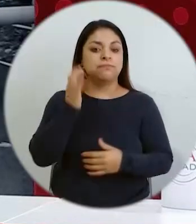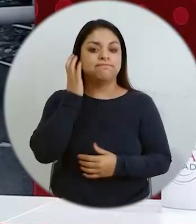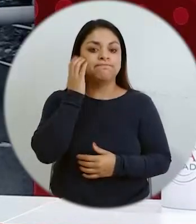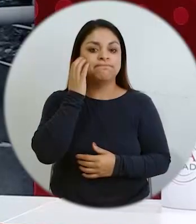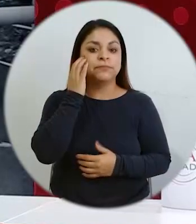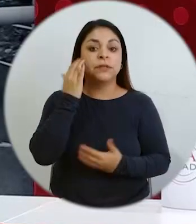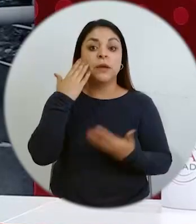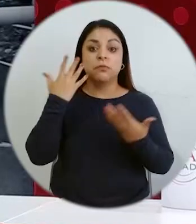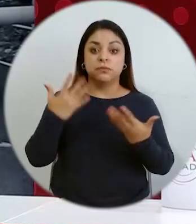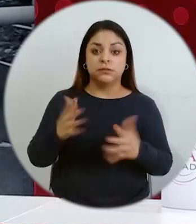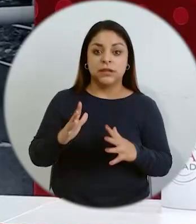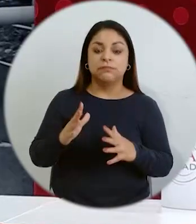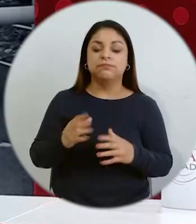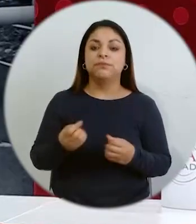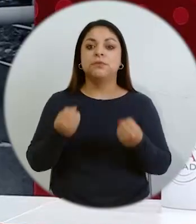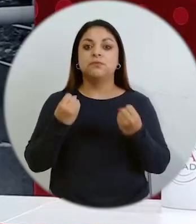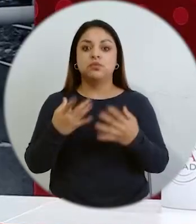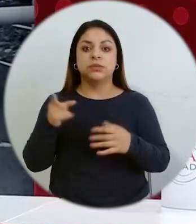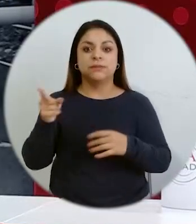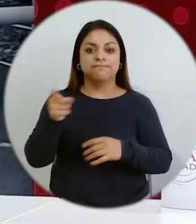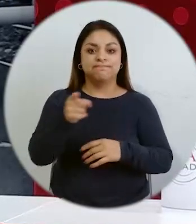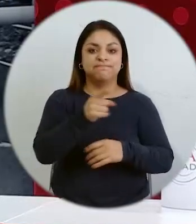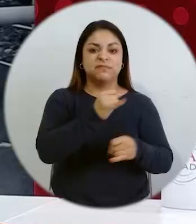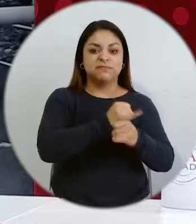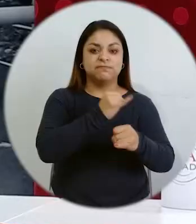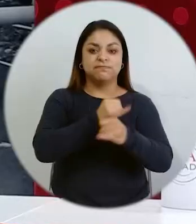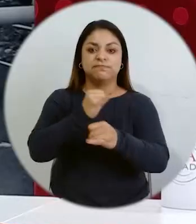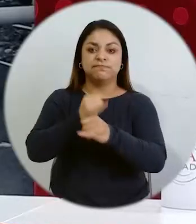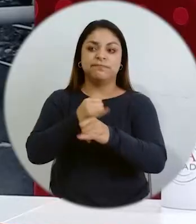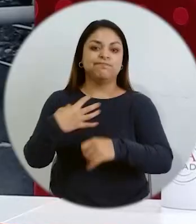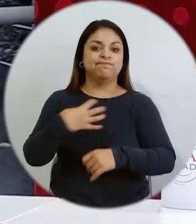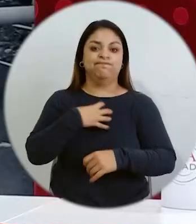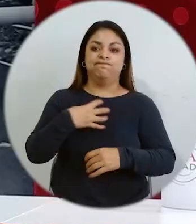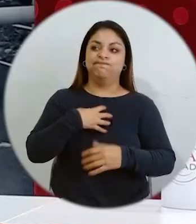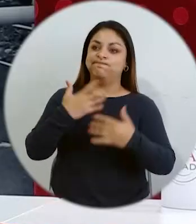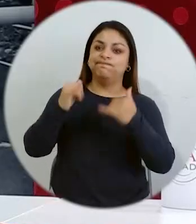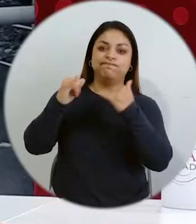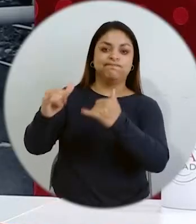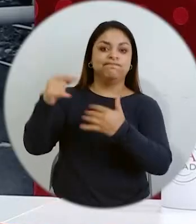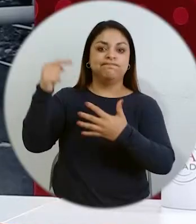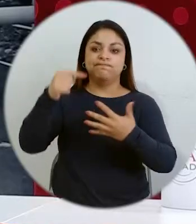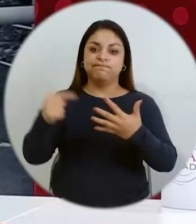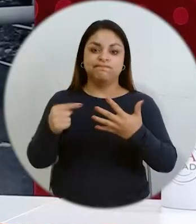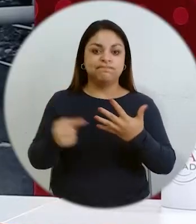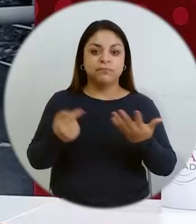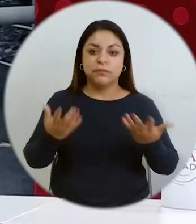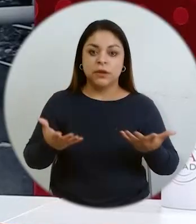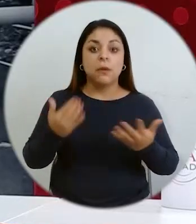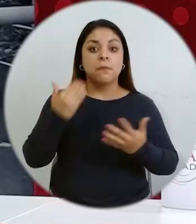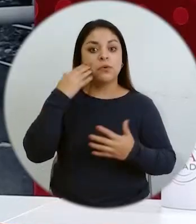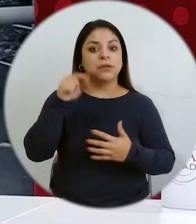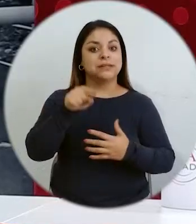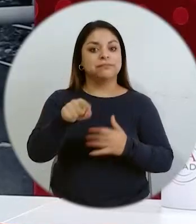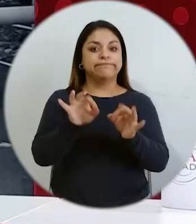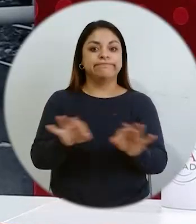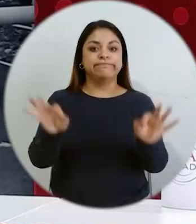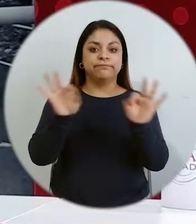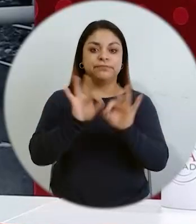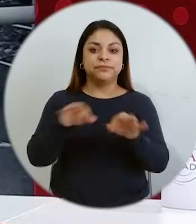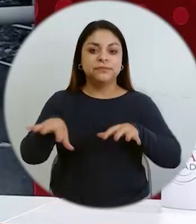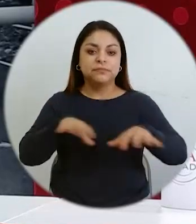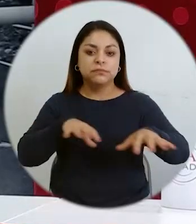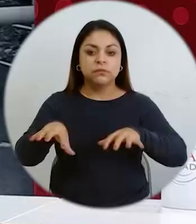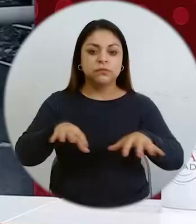varias las instituciones que se han manifestado al respecto y pues se demanda, ¿verdad?, de acciones para paliar un poco